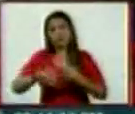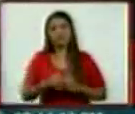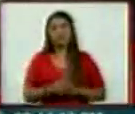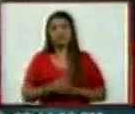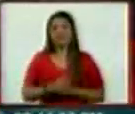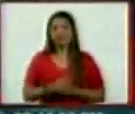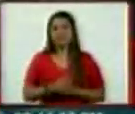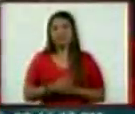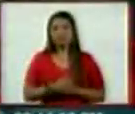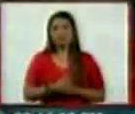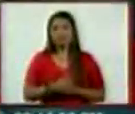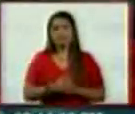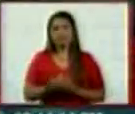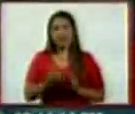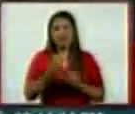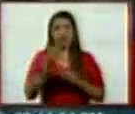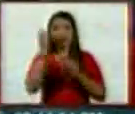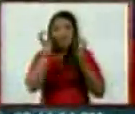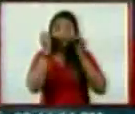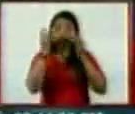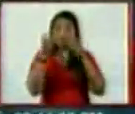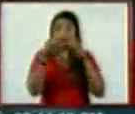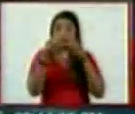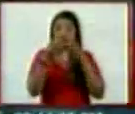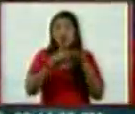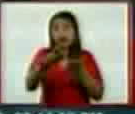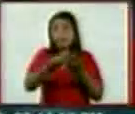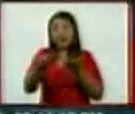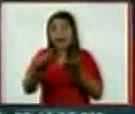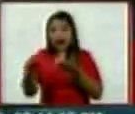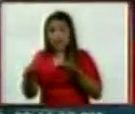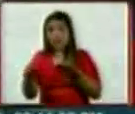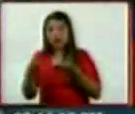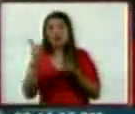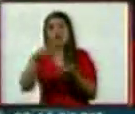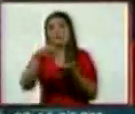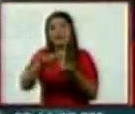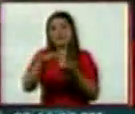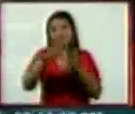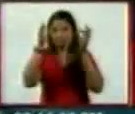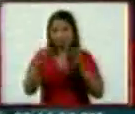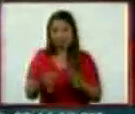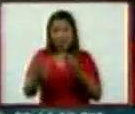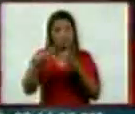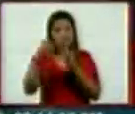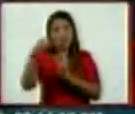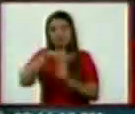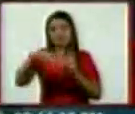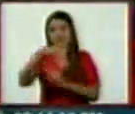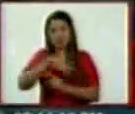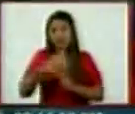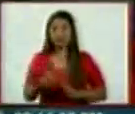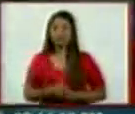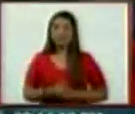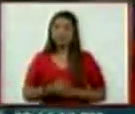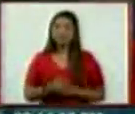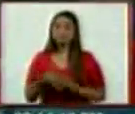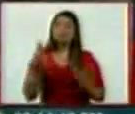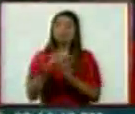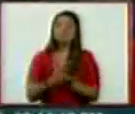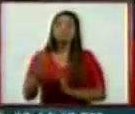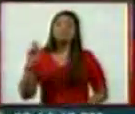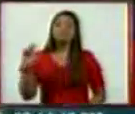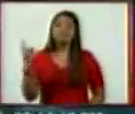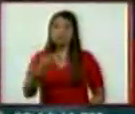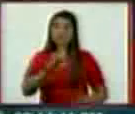tanto responsables intelectuales, materiales, financieros, todo lo que ha ocurrido en esta situación. En materia de transporte y